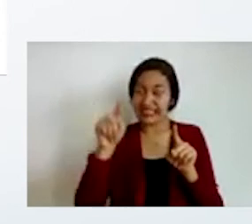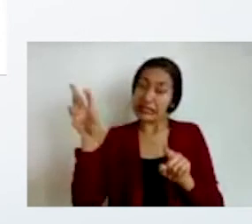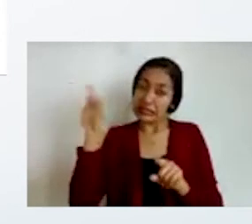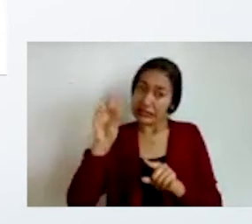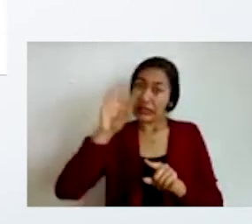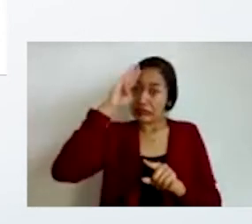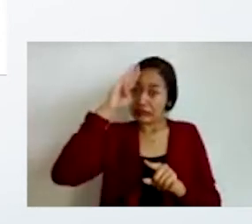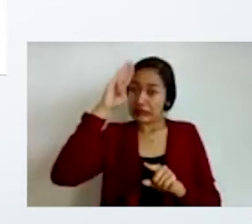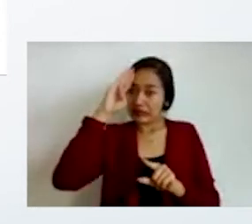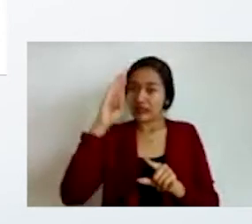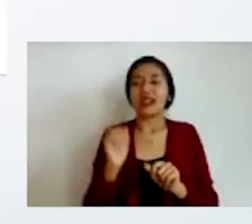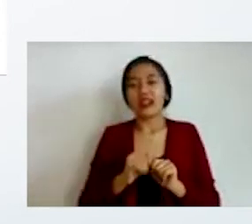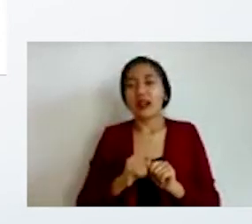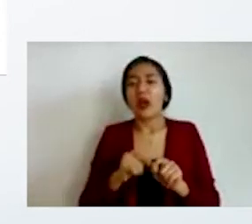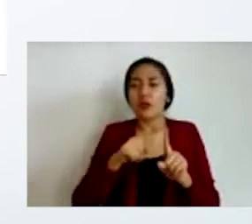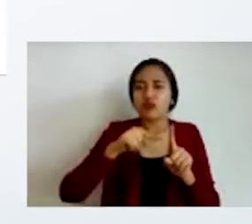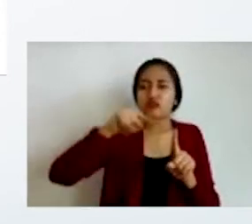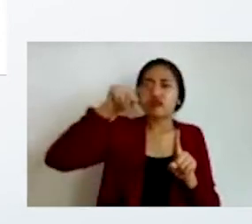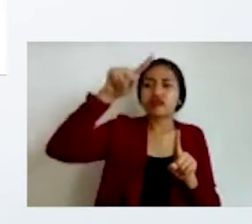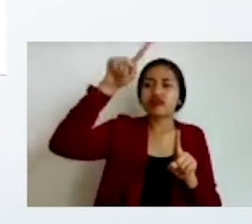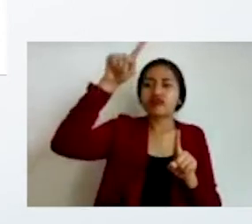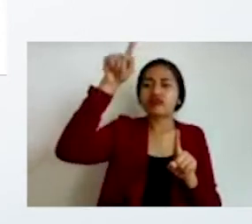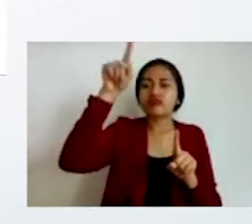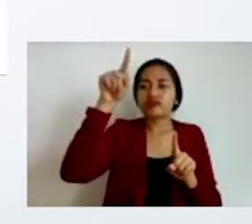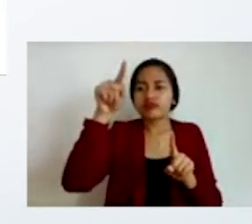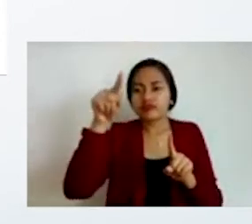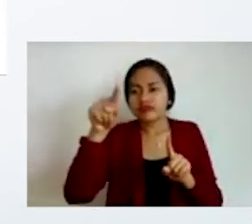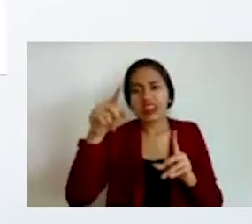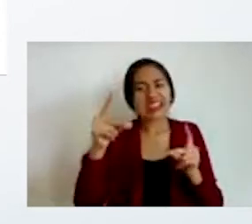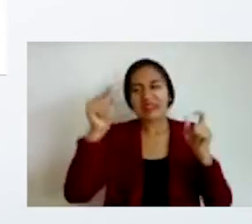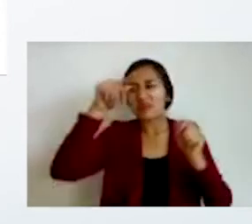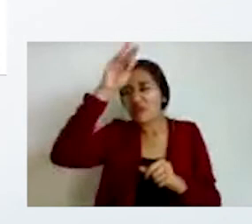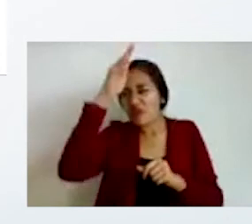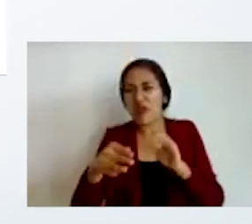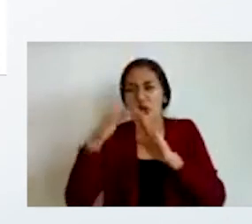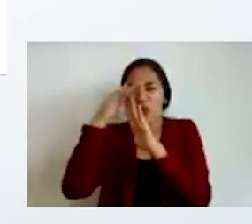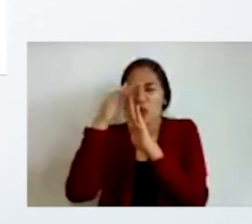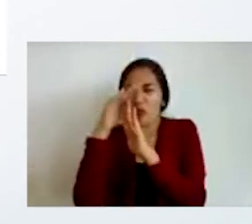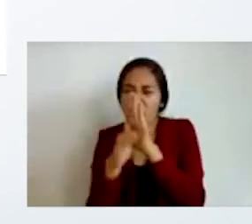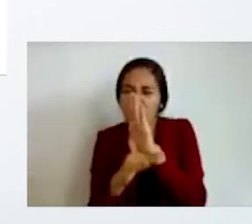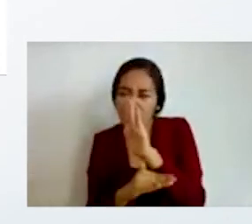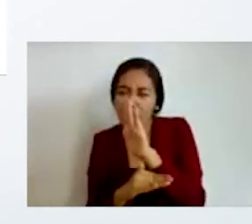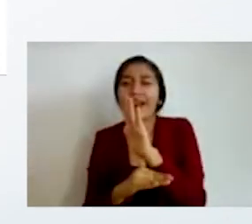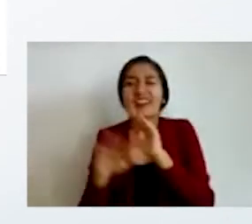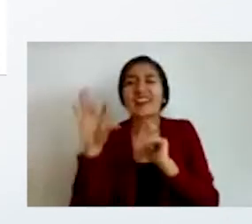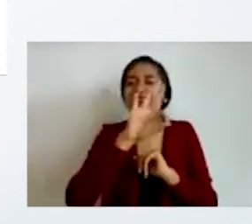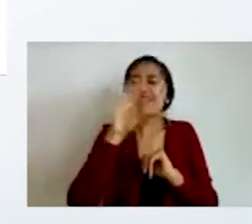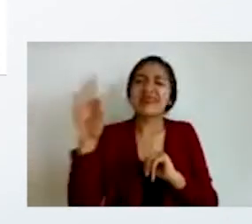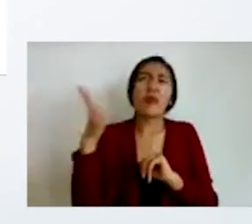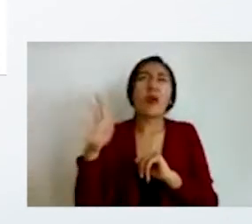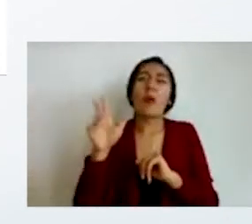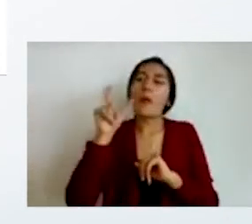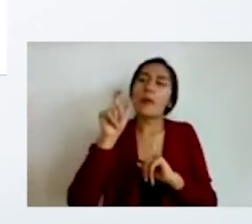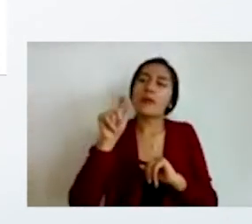bonita que subía y bajaba igual de rápido, y que verán ustedes las fechas, el 26 de junio de 2020, pues